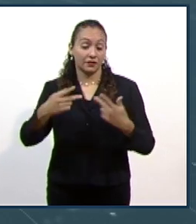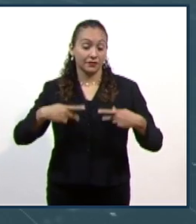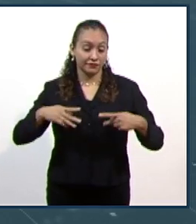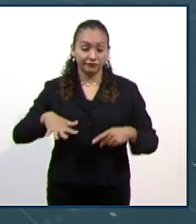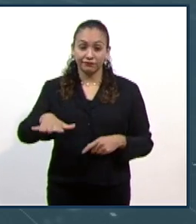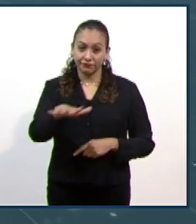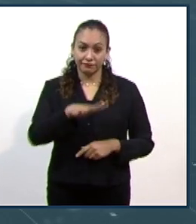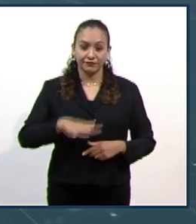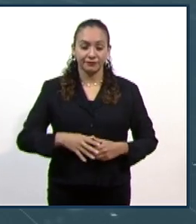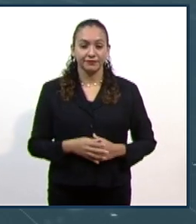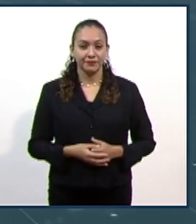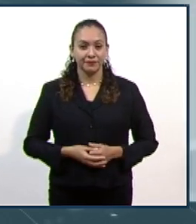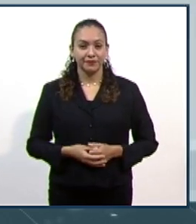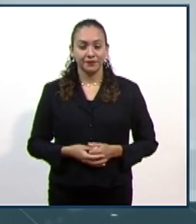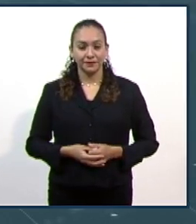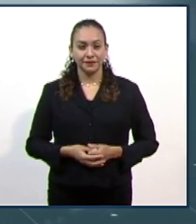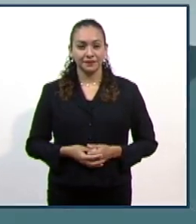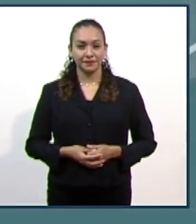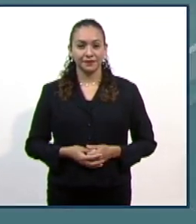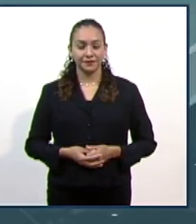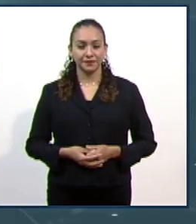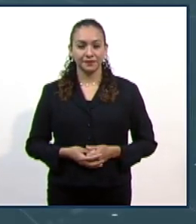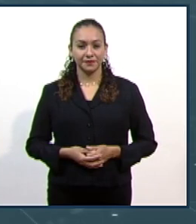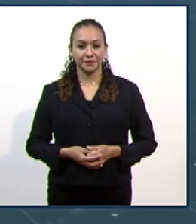Norma Lucía Piña Hernández.